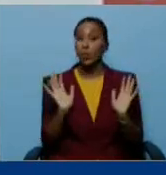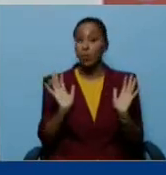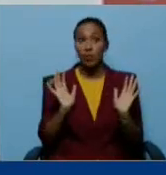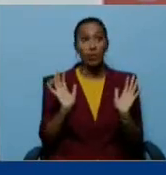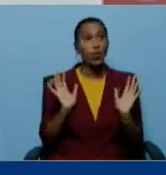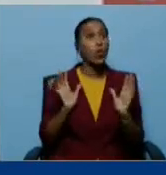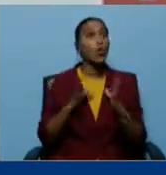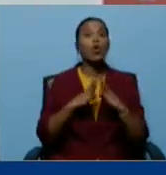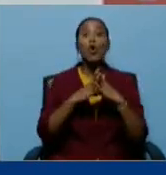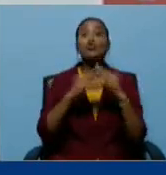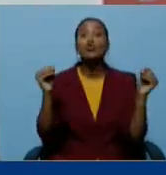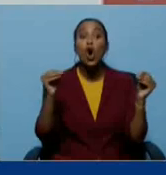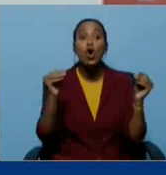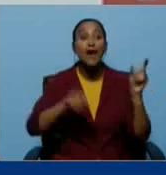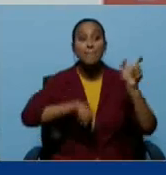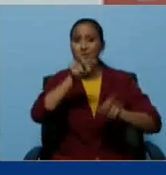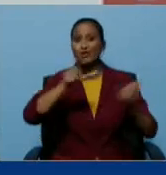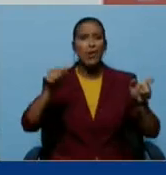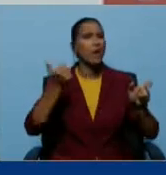Con todo el mundo.